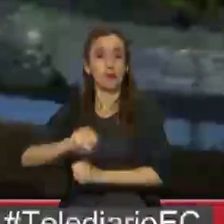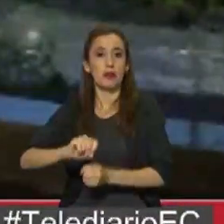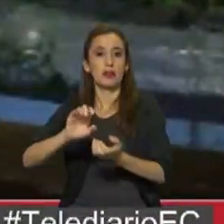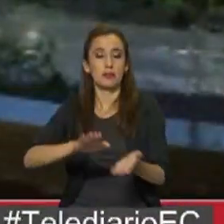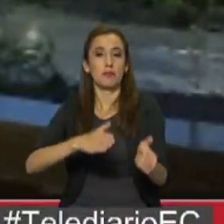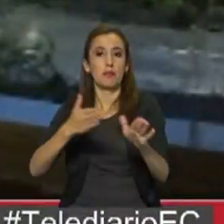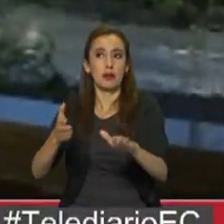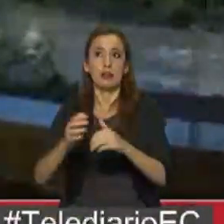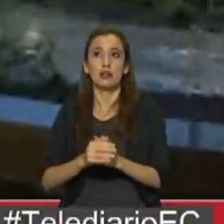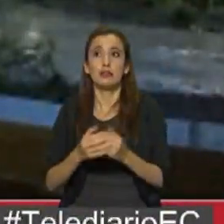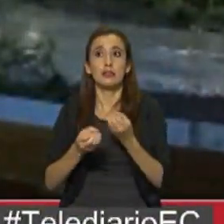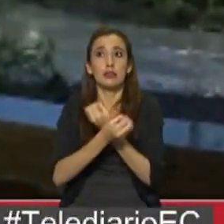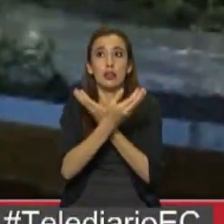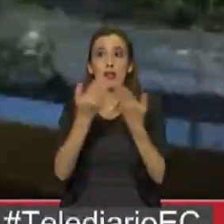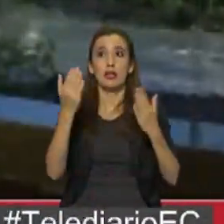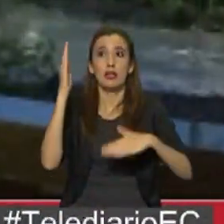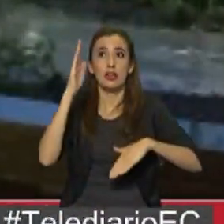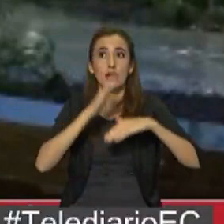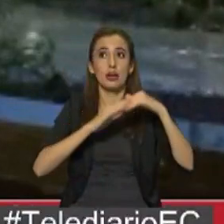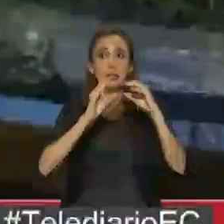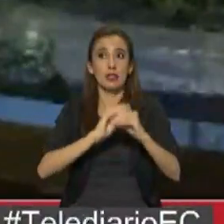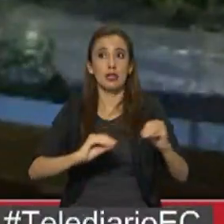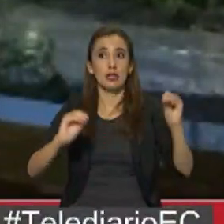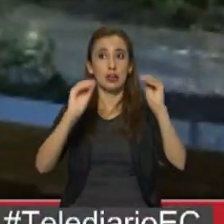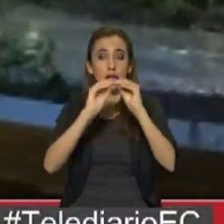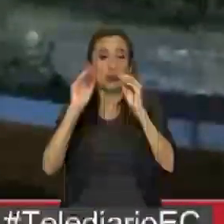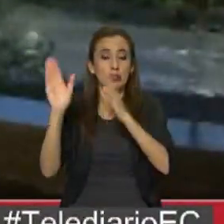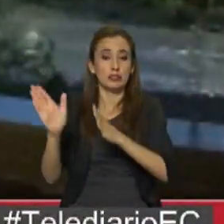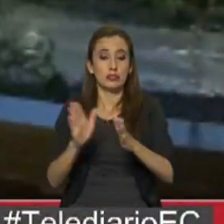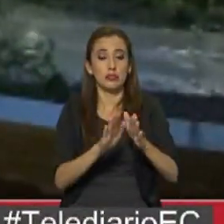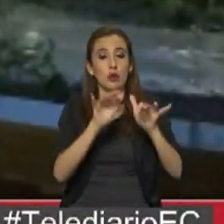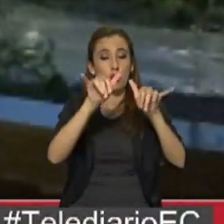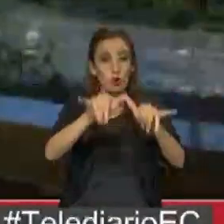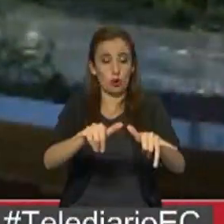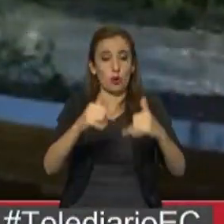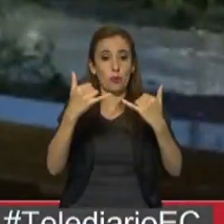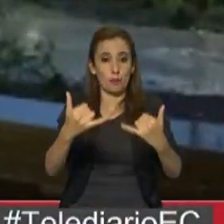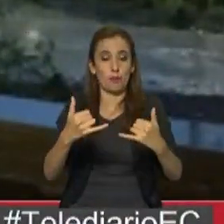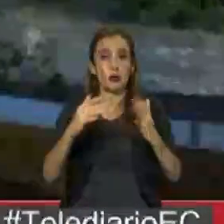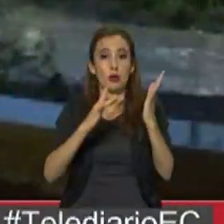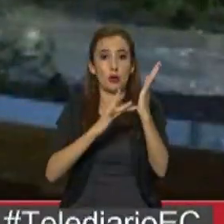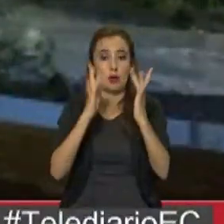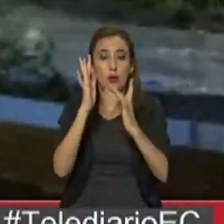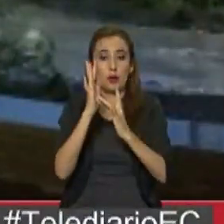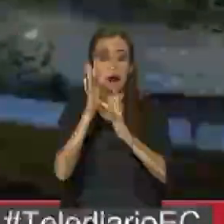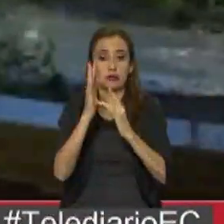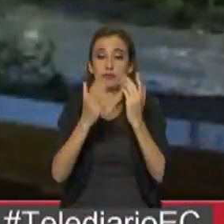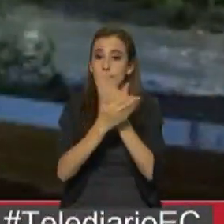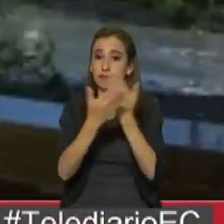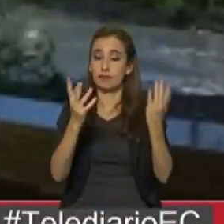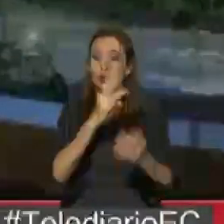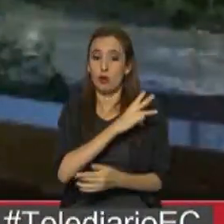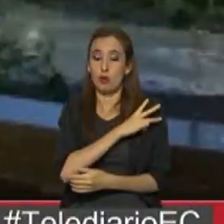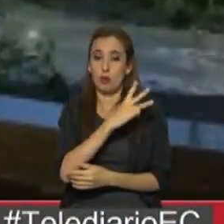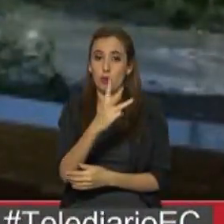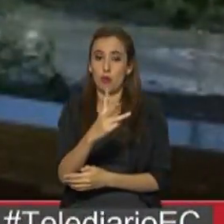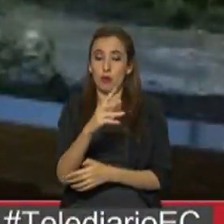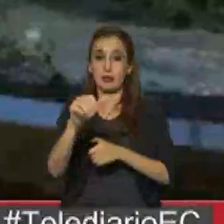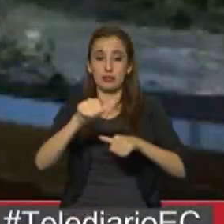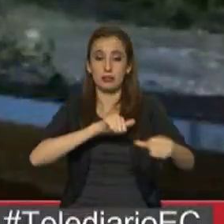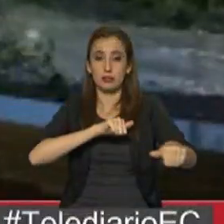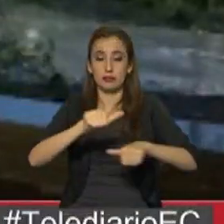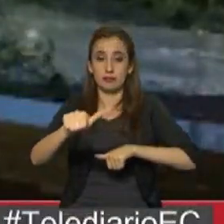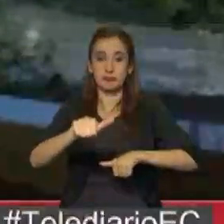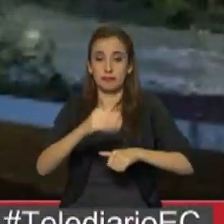expertos afirman que el pico de la enfermedad pudiera vivirse en el país este mes de abril desde washington con la agenda informativa del día